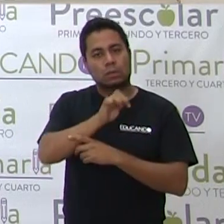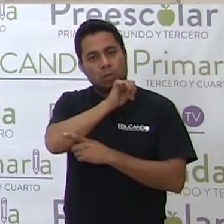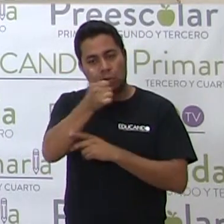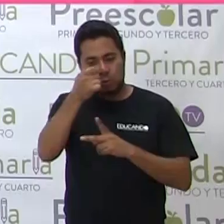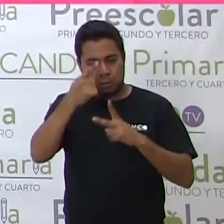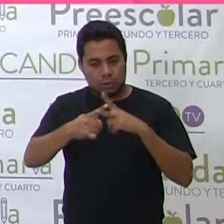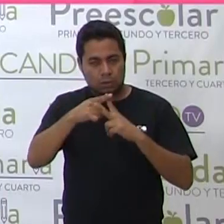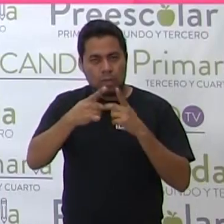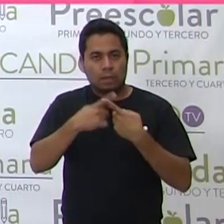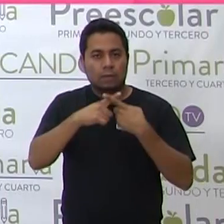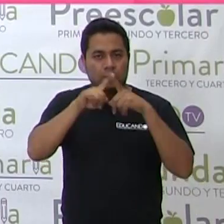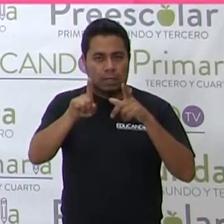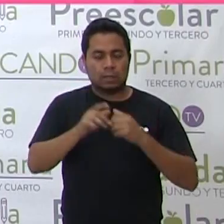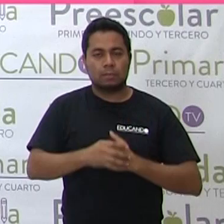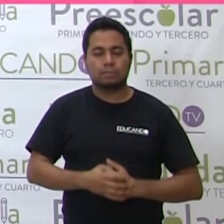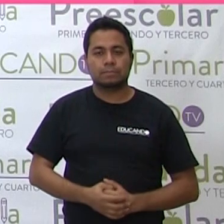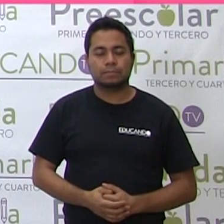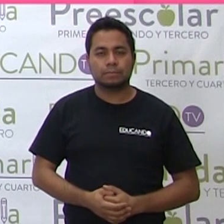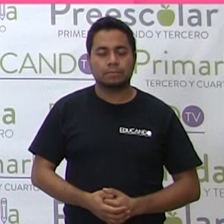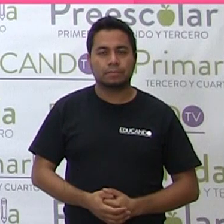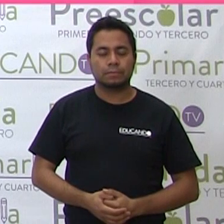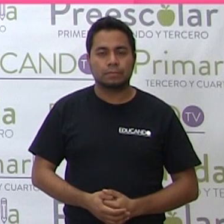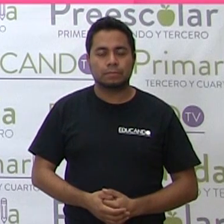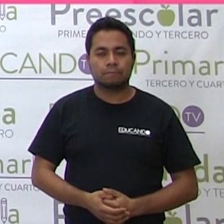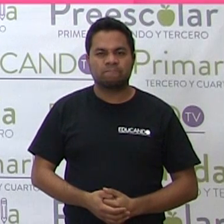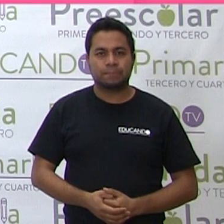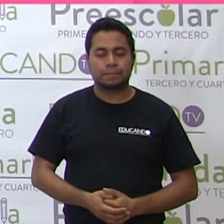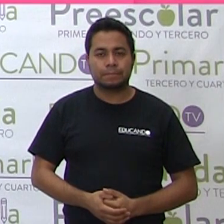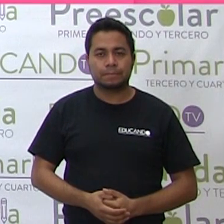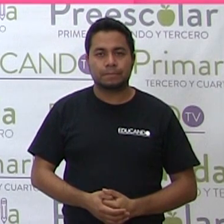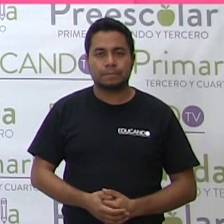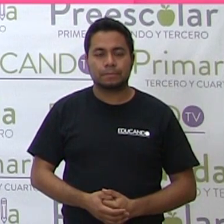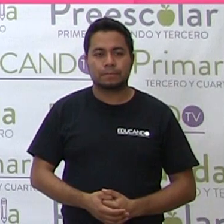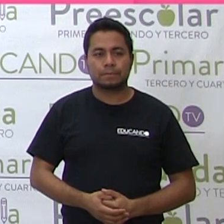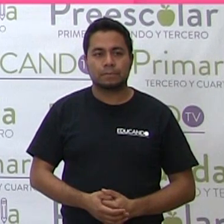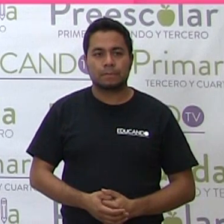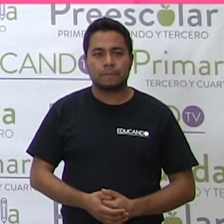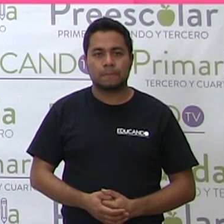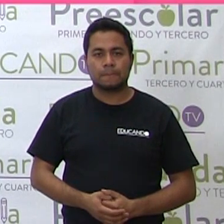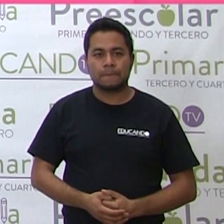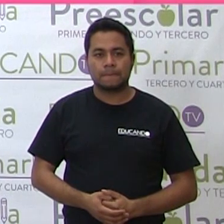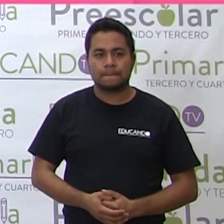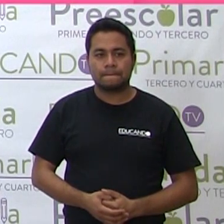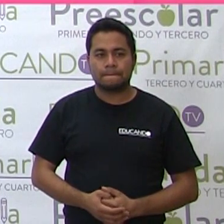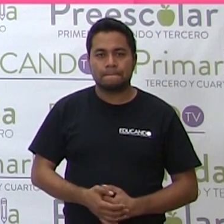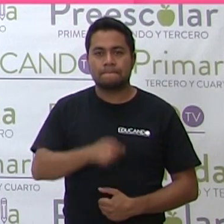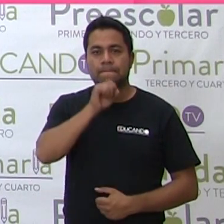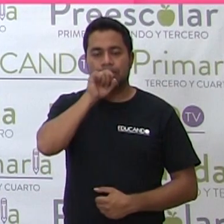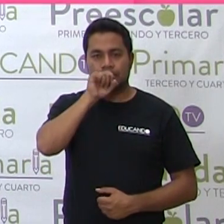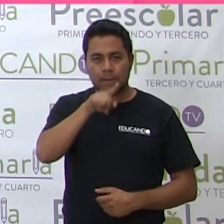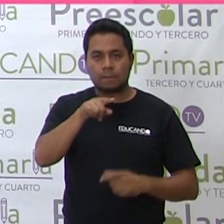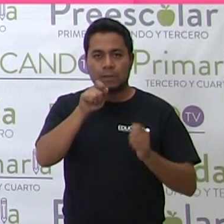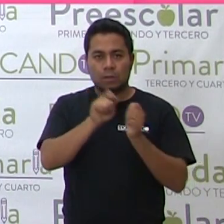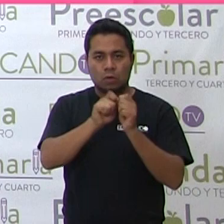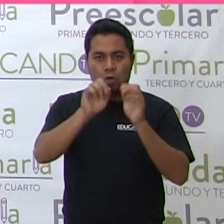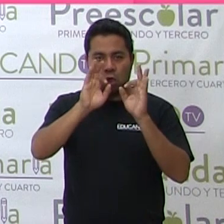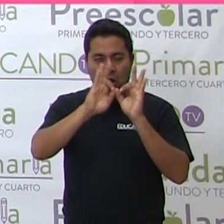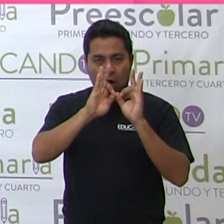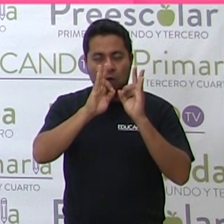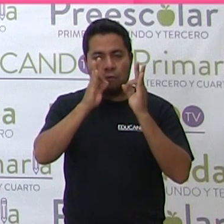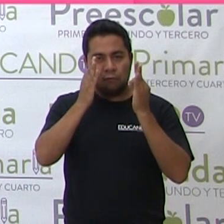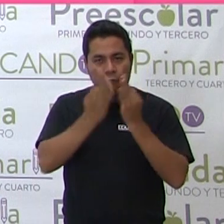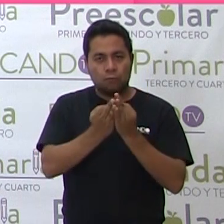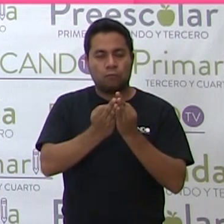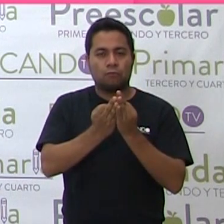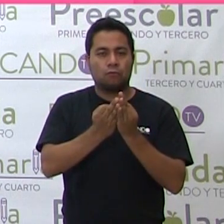problemita s otro problemita también de una ecuación una ecuación